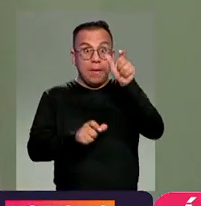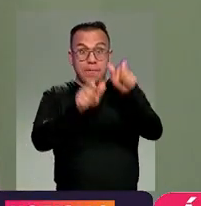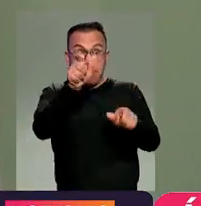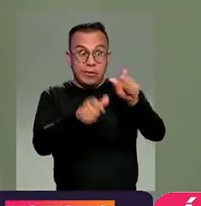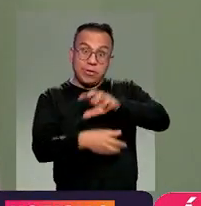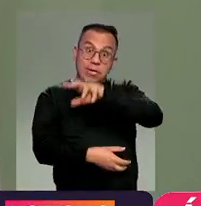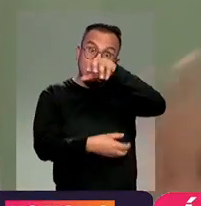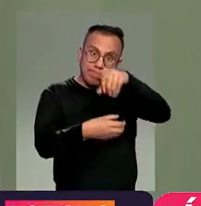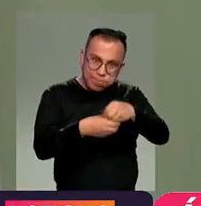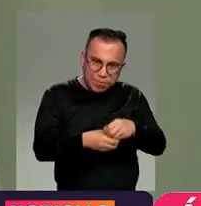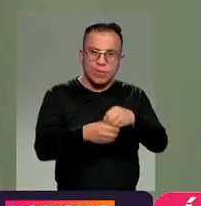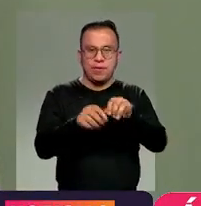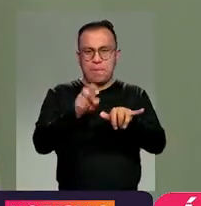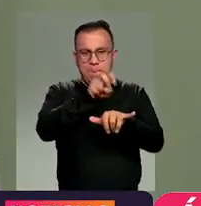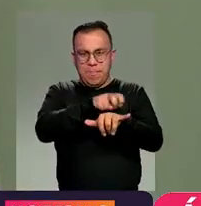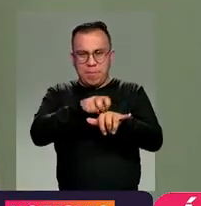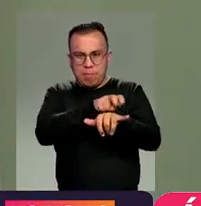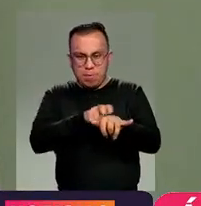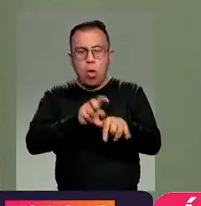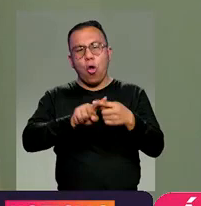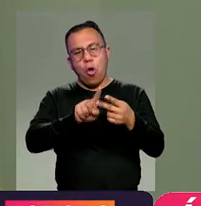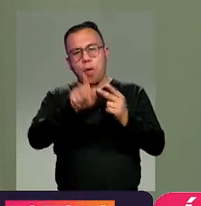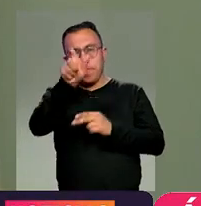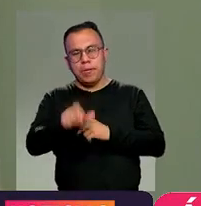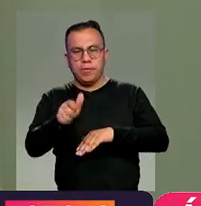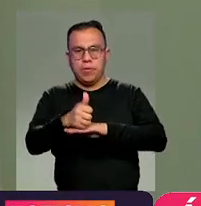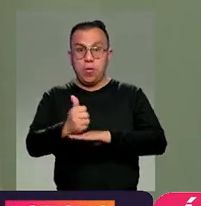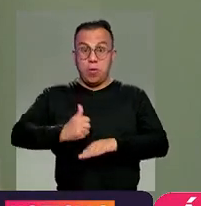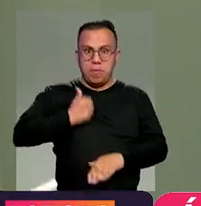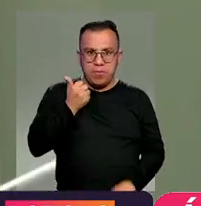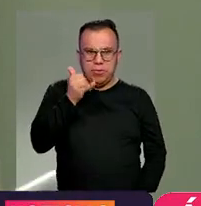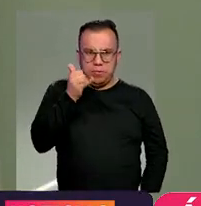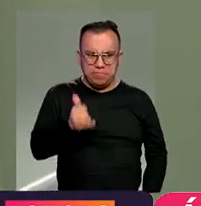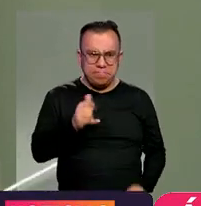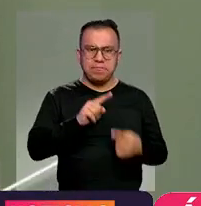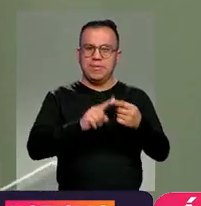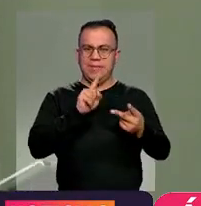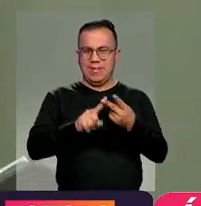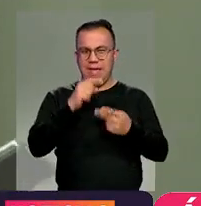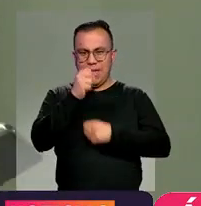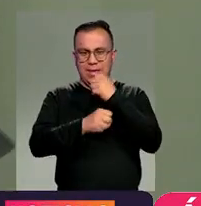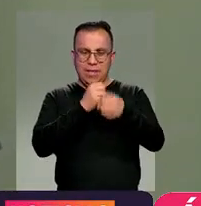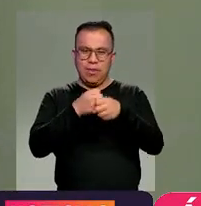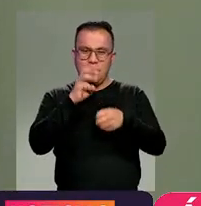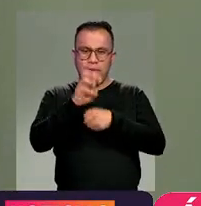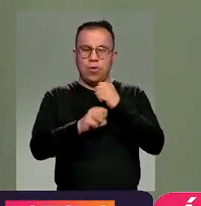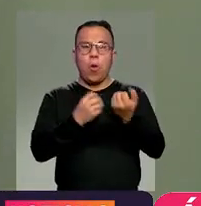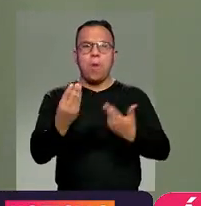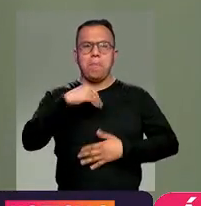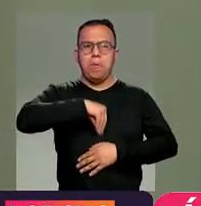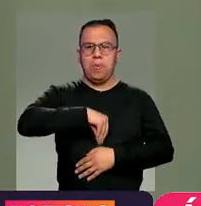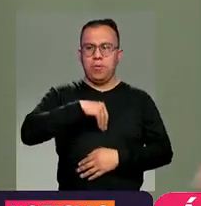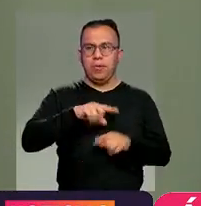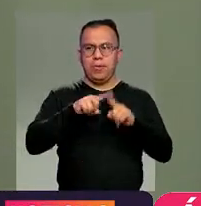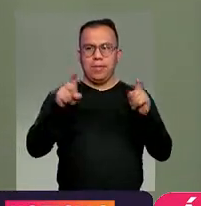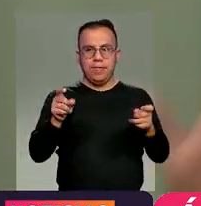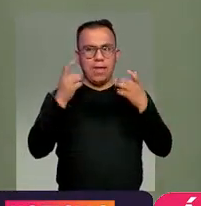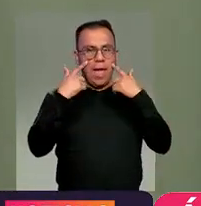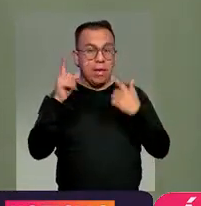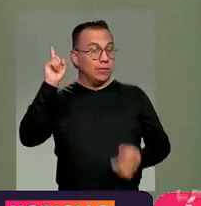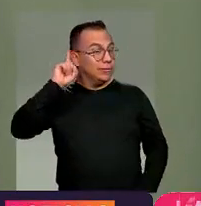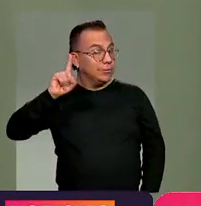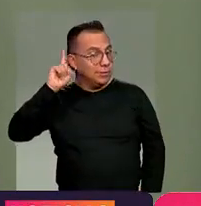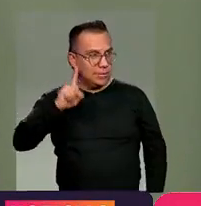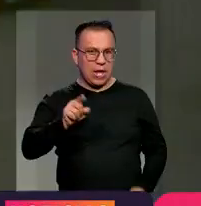de la tripulación o a otros pasajeros, un abuso sexual de menores, conductas contrarias a la moral como resultado de la ebriedad donde